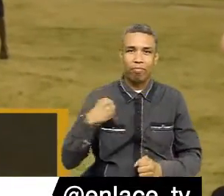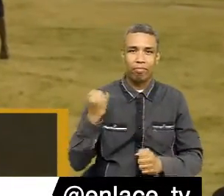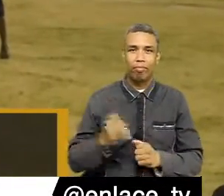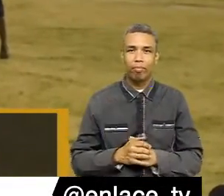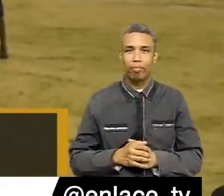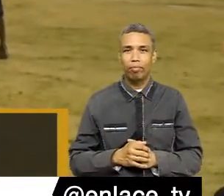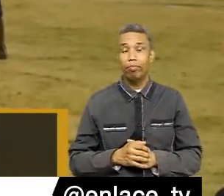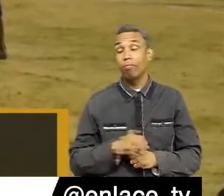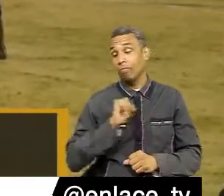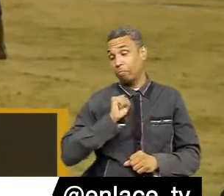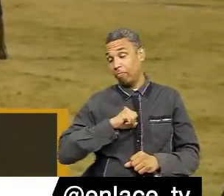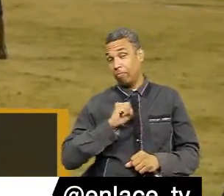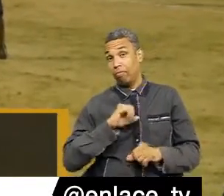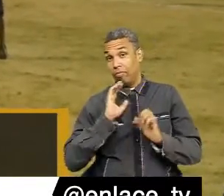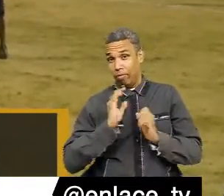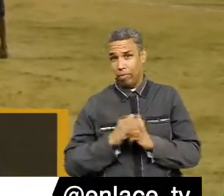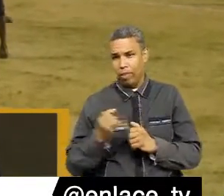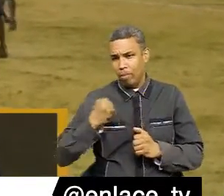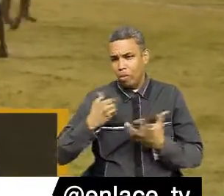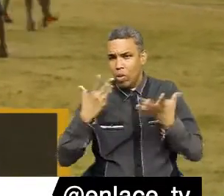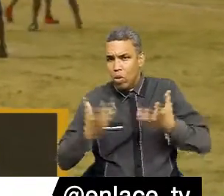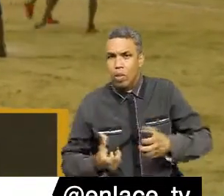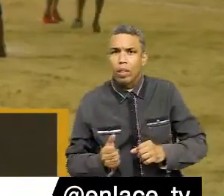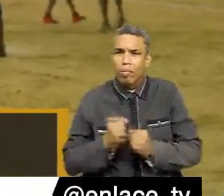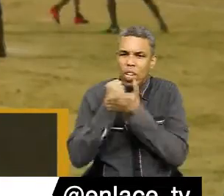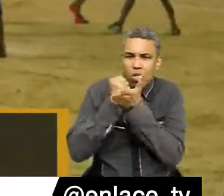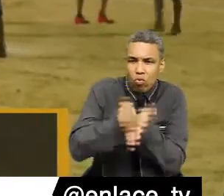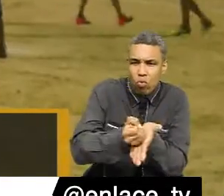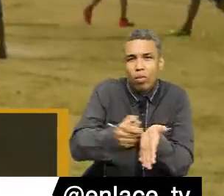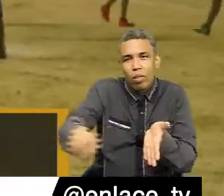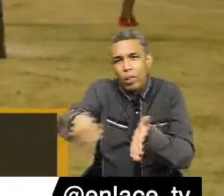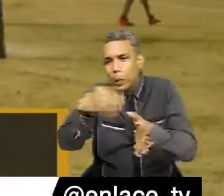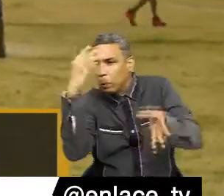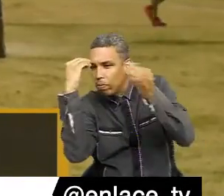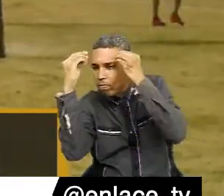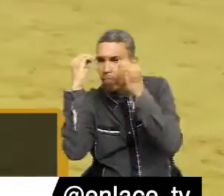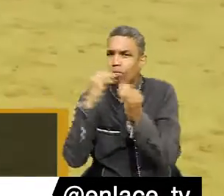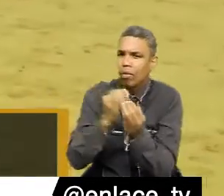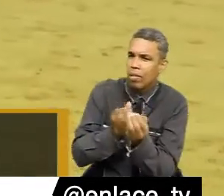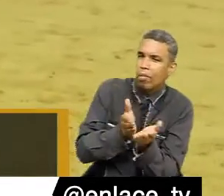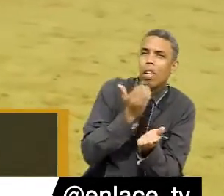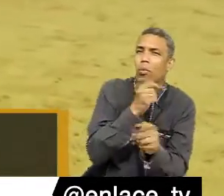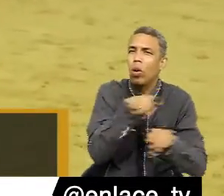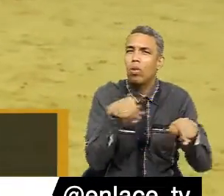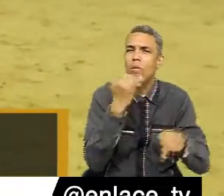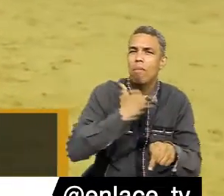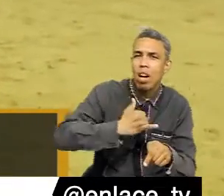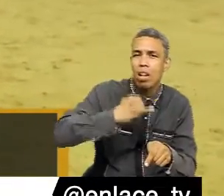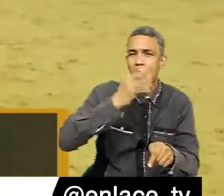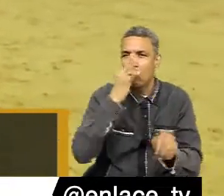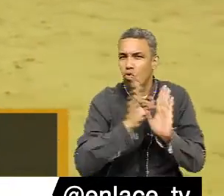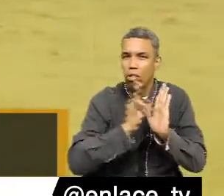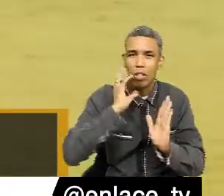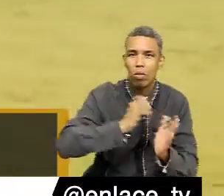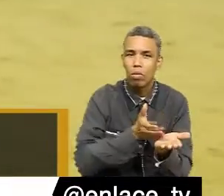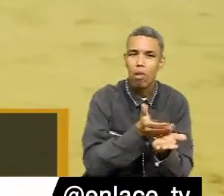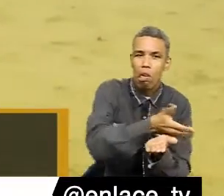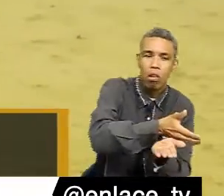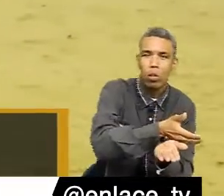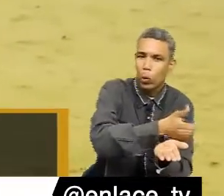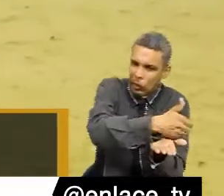la vemos lastimosamente perdida. Y cada día soñando más para que el Club de Fútbol de la Independencia pueda crecer más y nuestros jugadores puedan